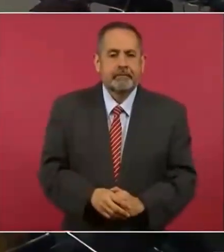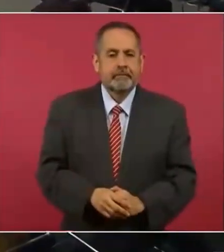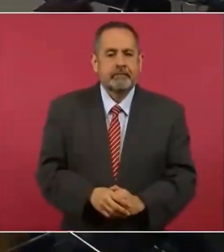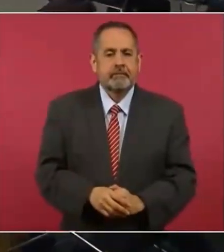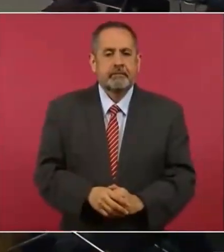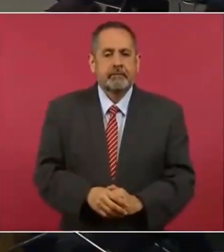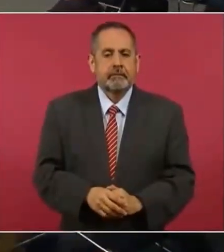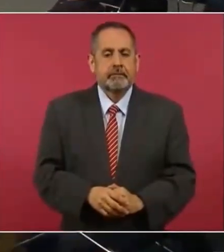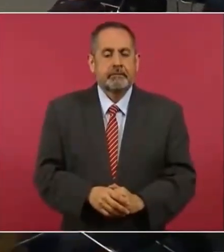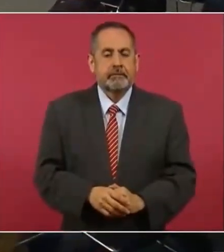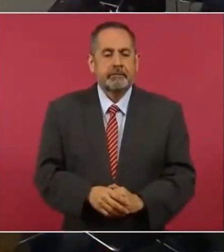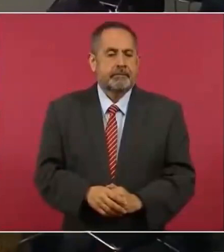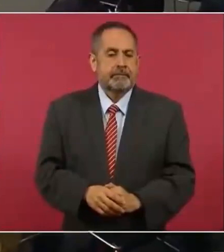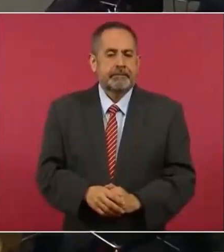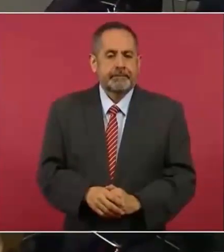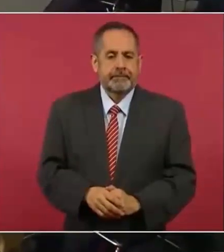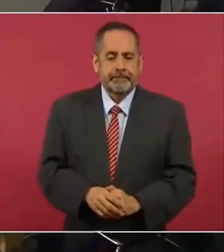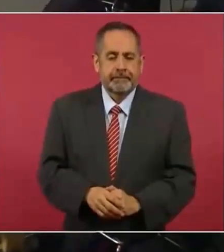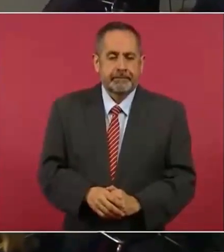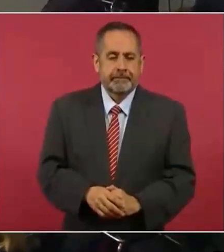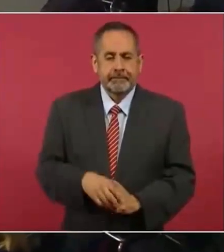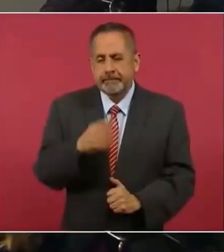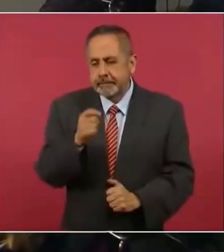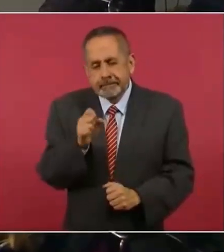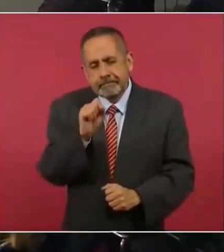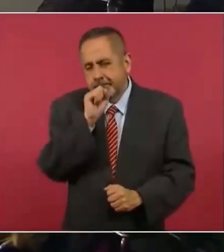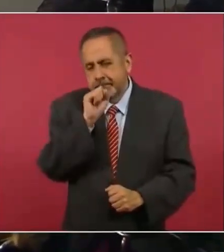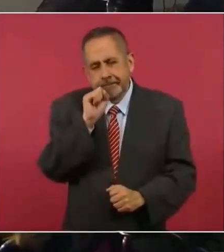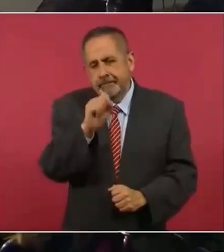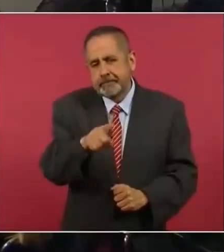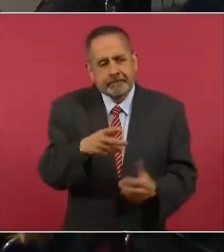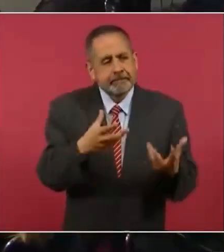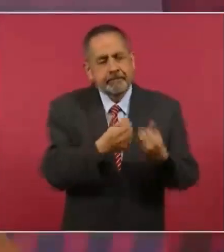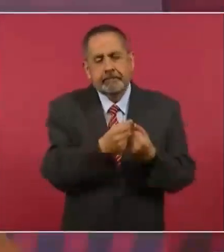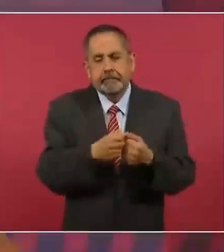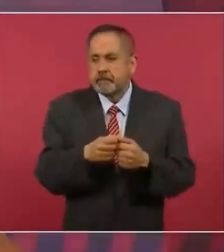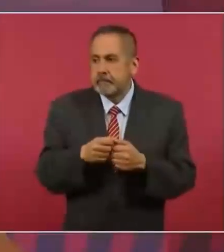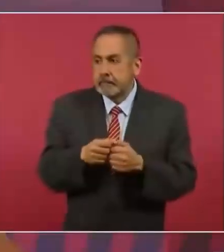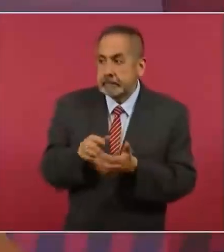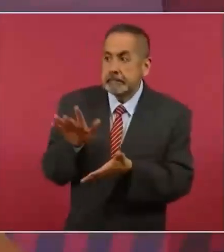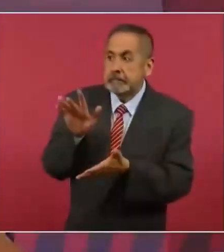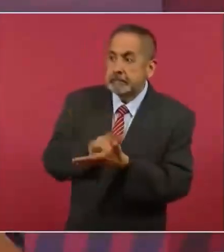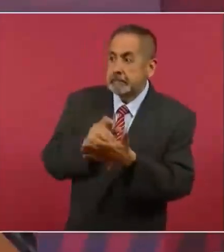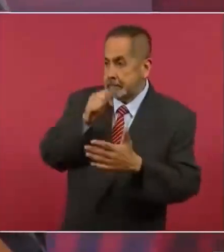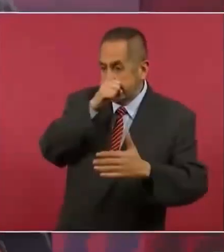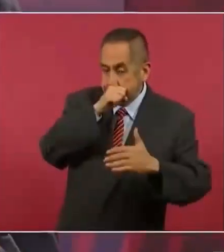Entonces es lo mismo. Los informantes,